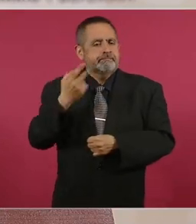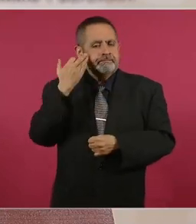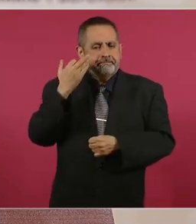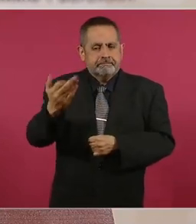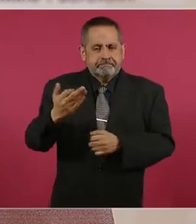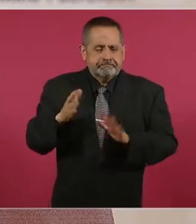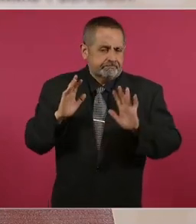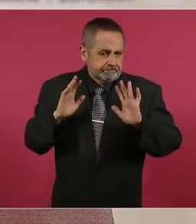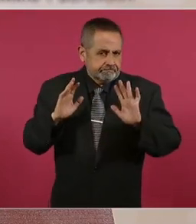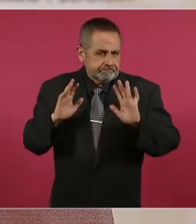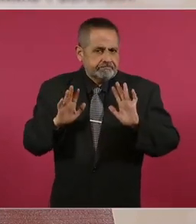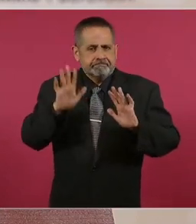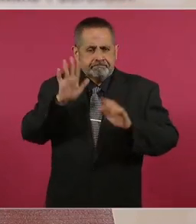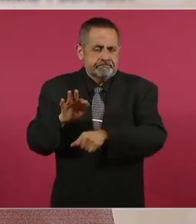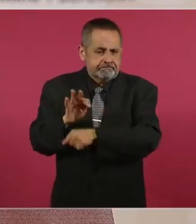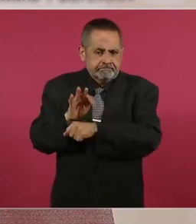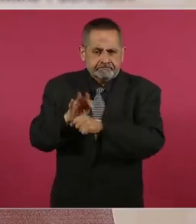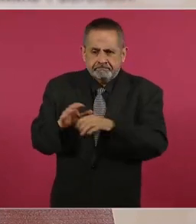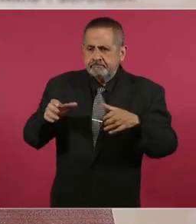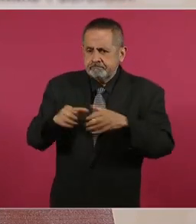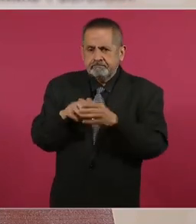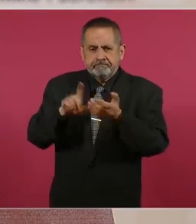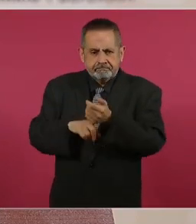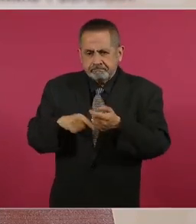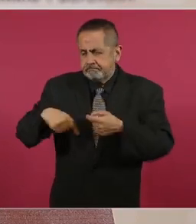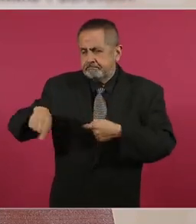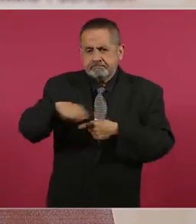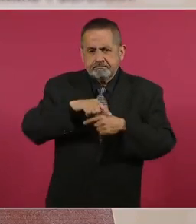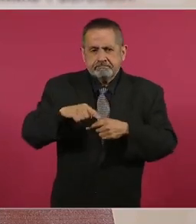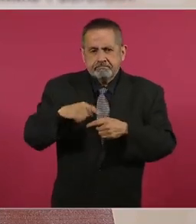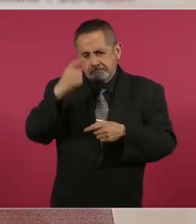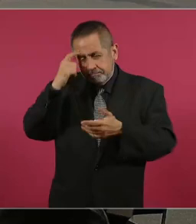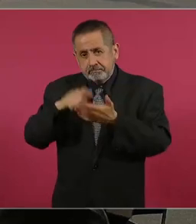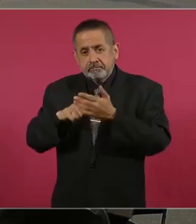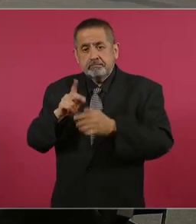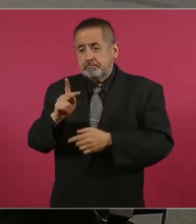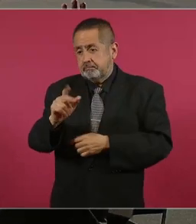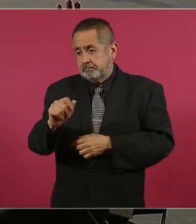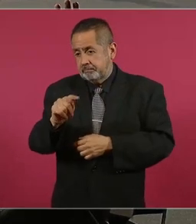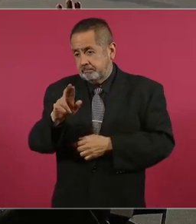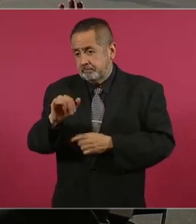de Patria sea para la protección de la siguiente época invernal.